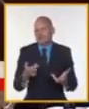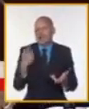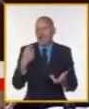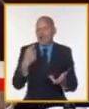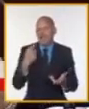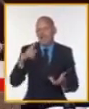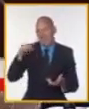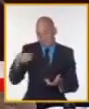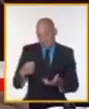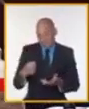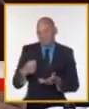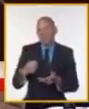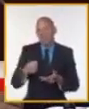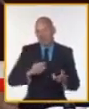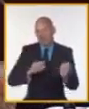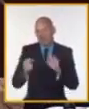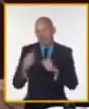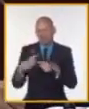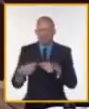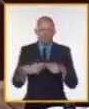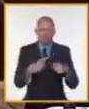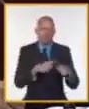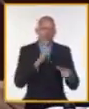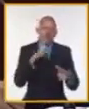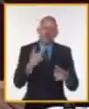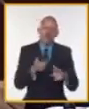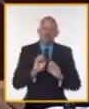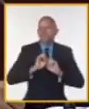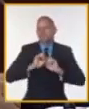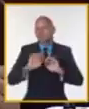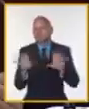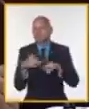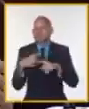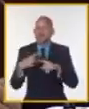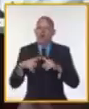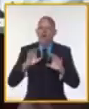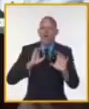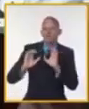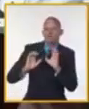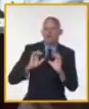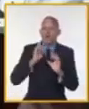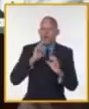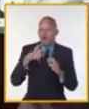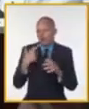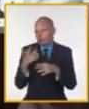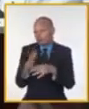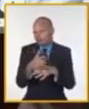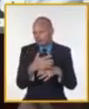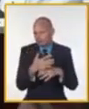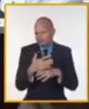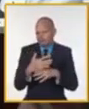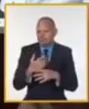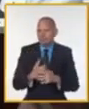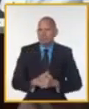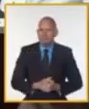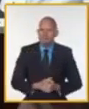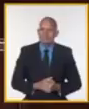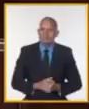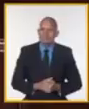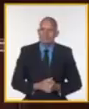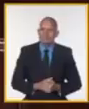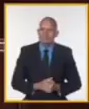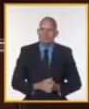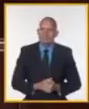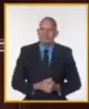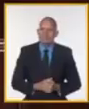concepto y también traslada una responsabilidad a las organizaciones y al ámbito comunitario. La situación